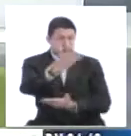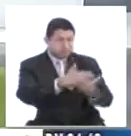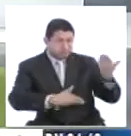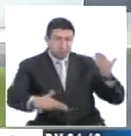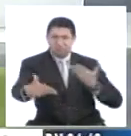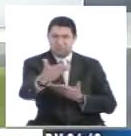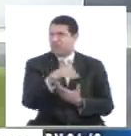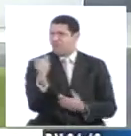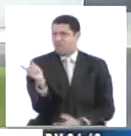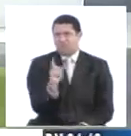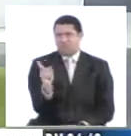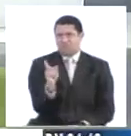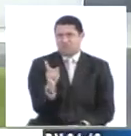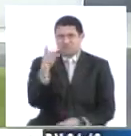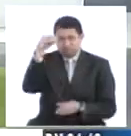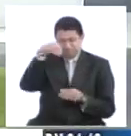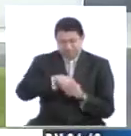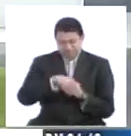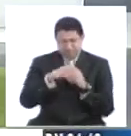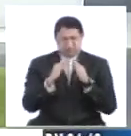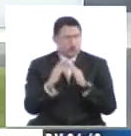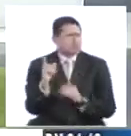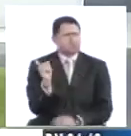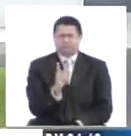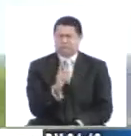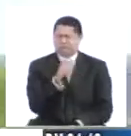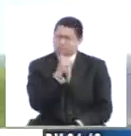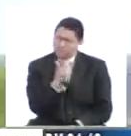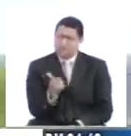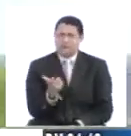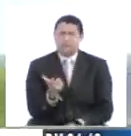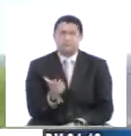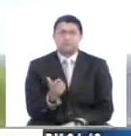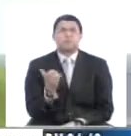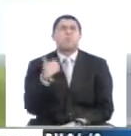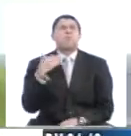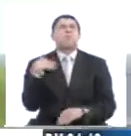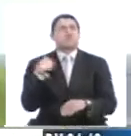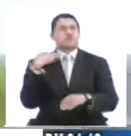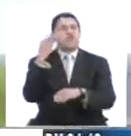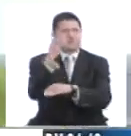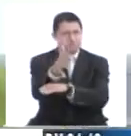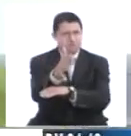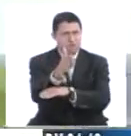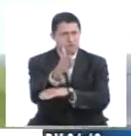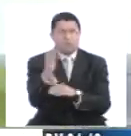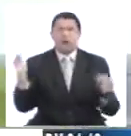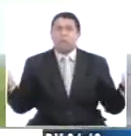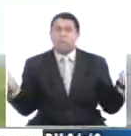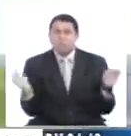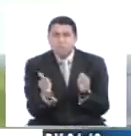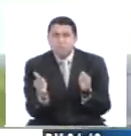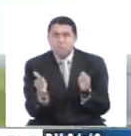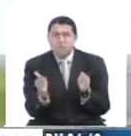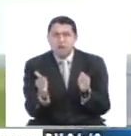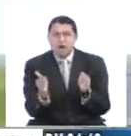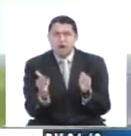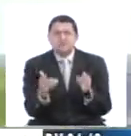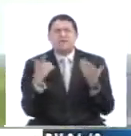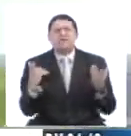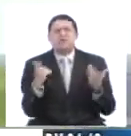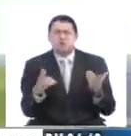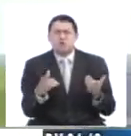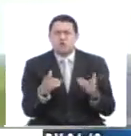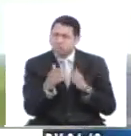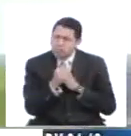tras lo totalmente eso no debería ser así que pues si yo voy a su consulta doctor para bajar de peso que que como me